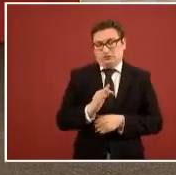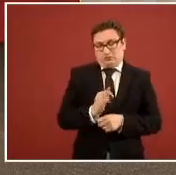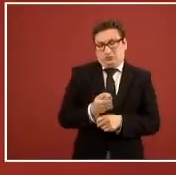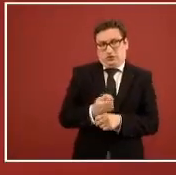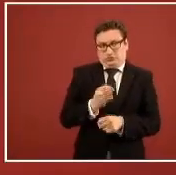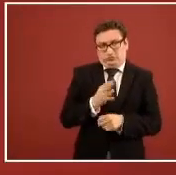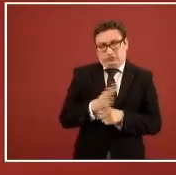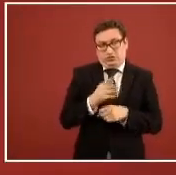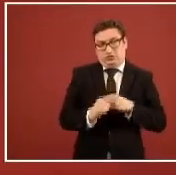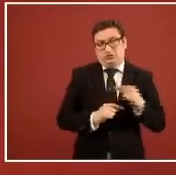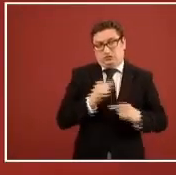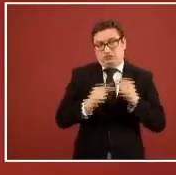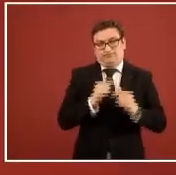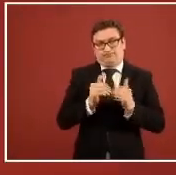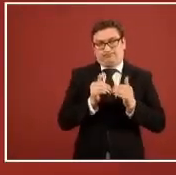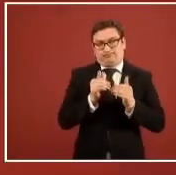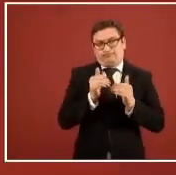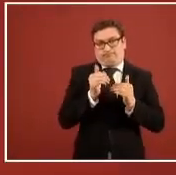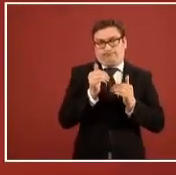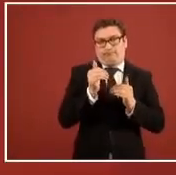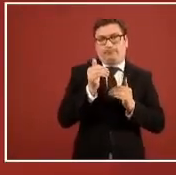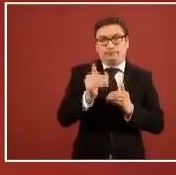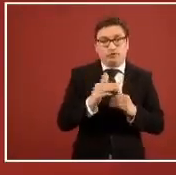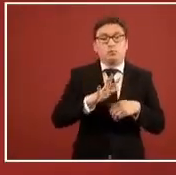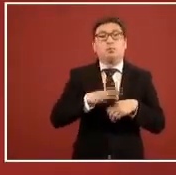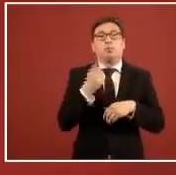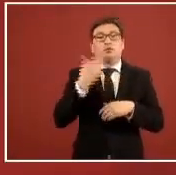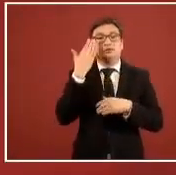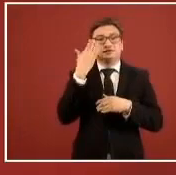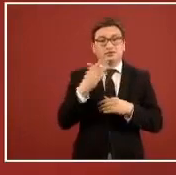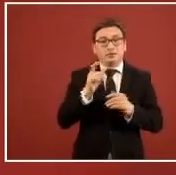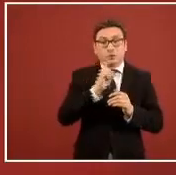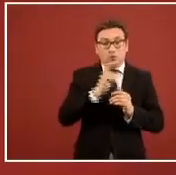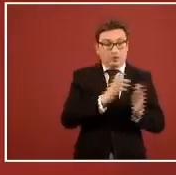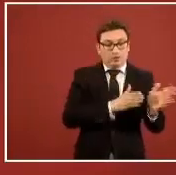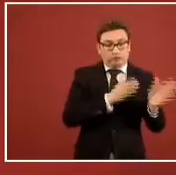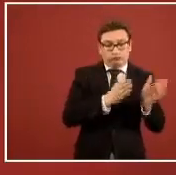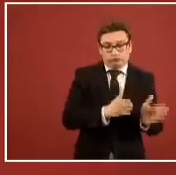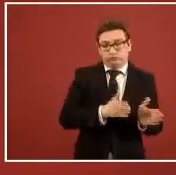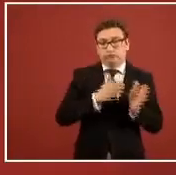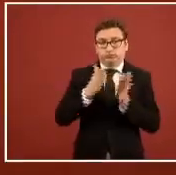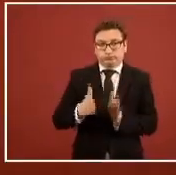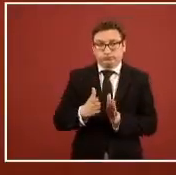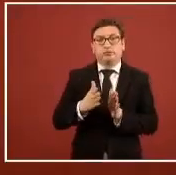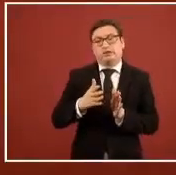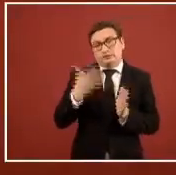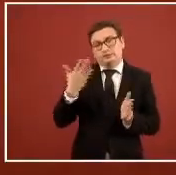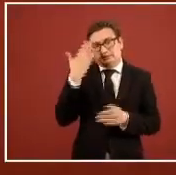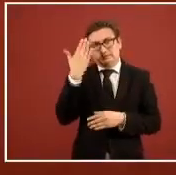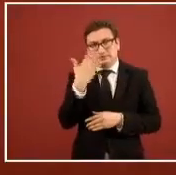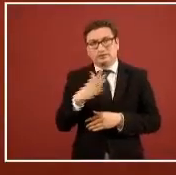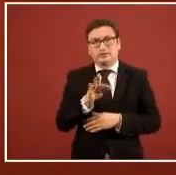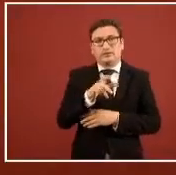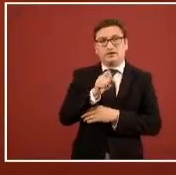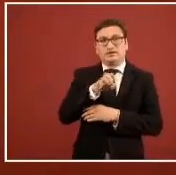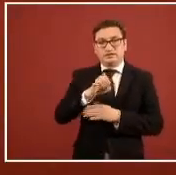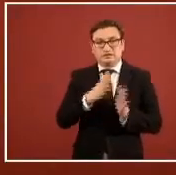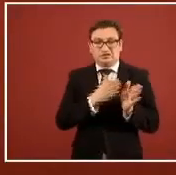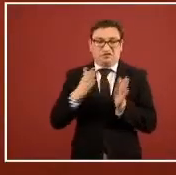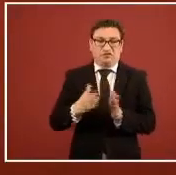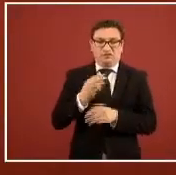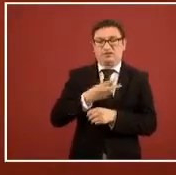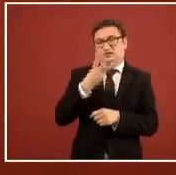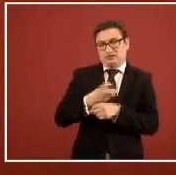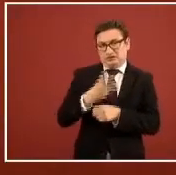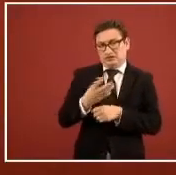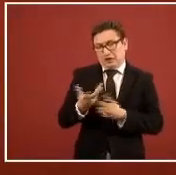momentos y que eso se irá incrementando en medida que empecemos a entrar en un momento más adelante al escenario 3. Pero de esta